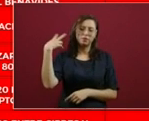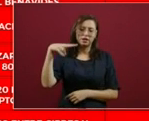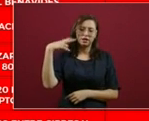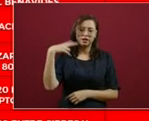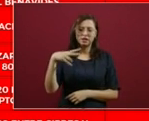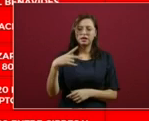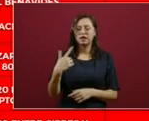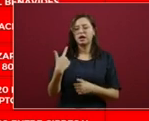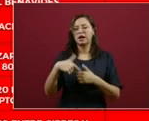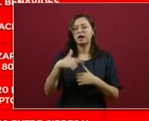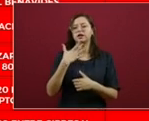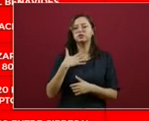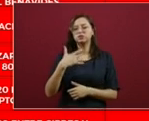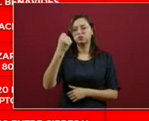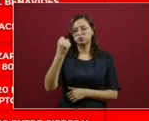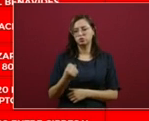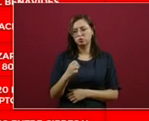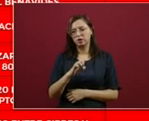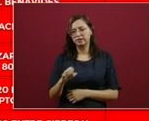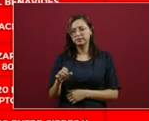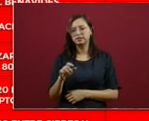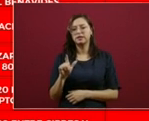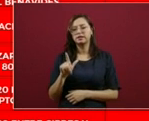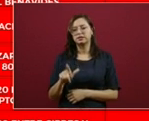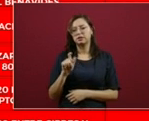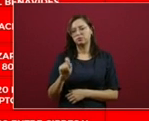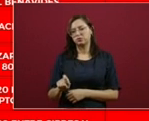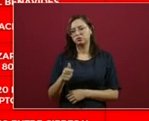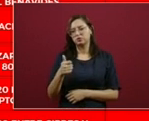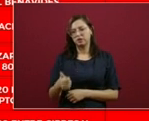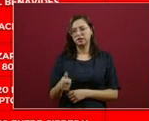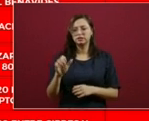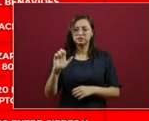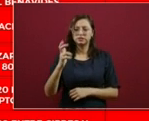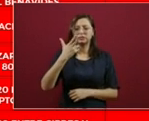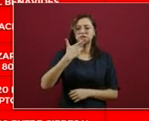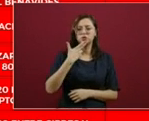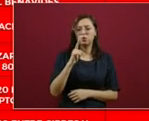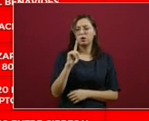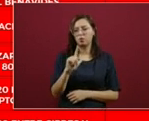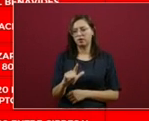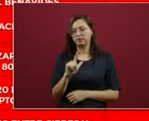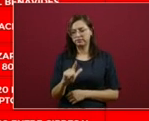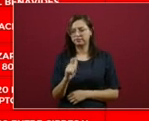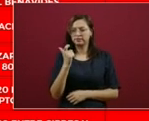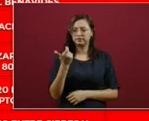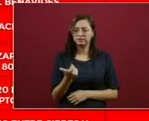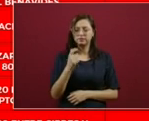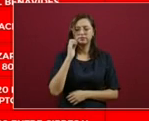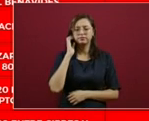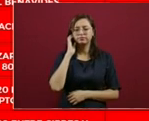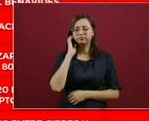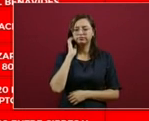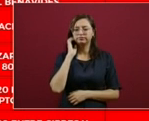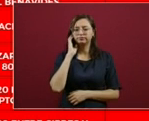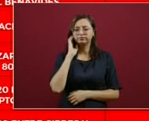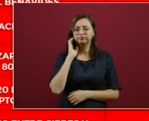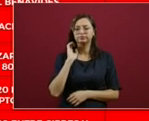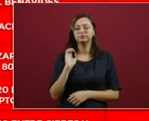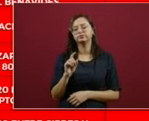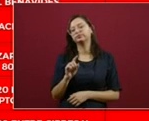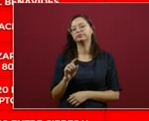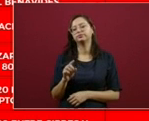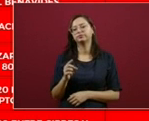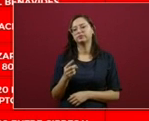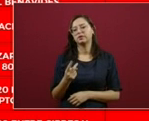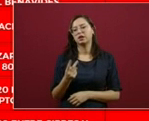del sureste, a 17.06, Manuel Benavides, Chihuahua, 17 pesos, en servicio de estación de servicio